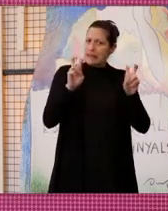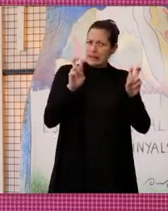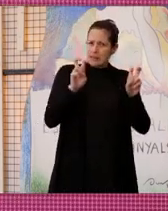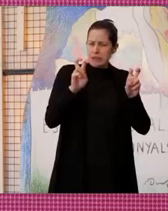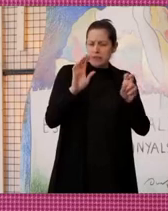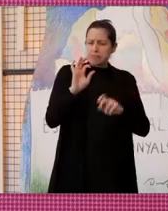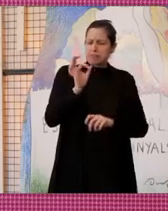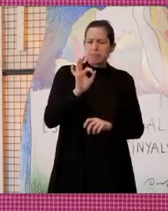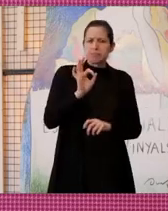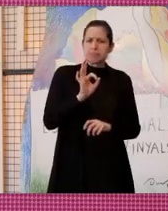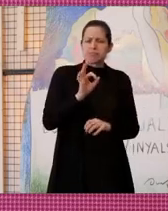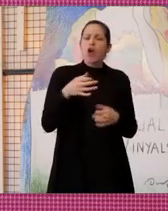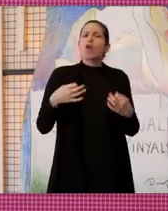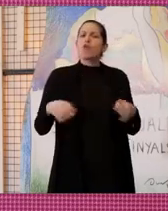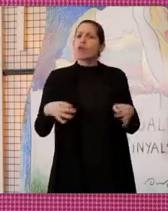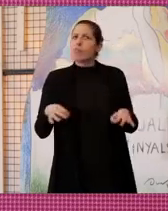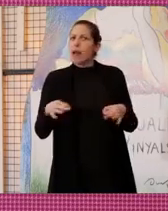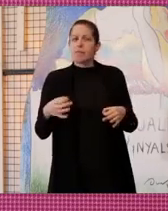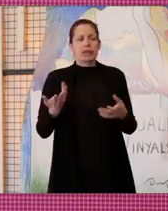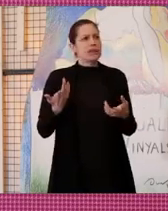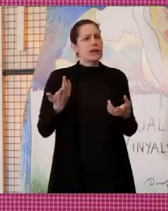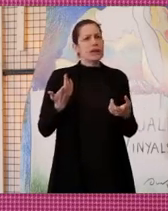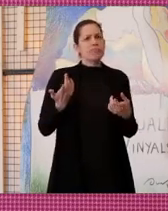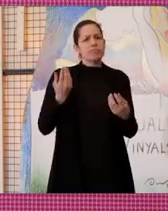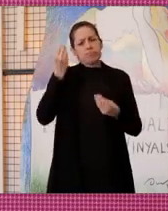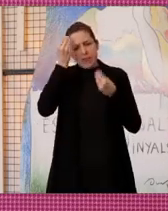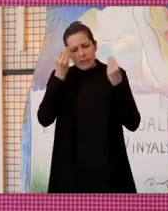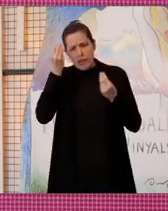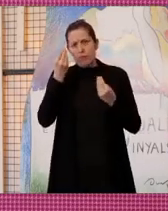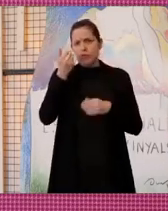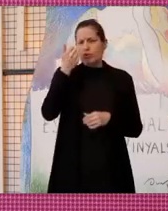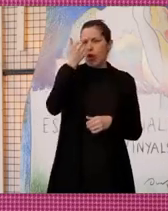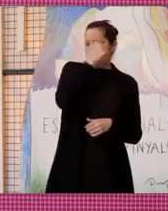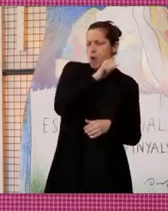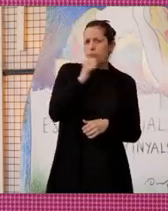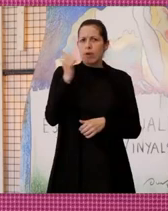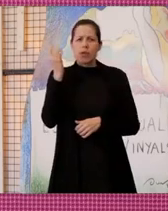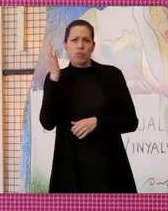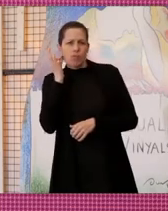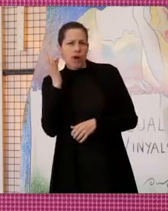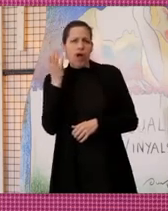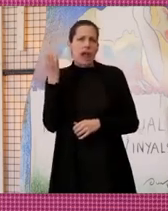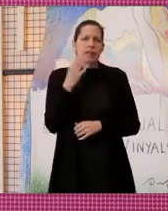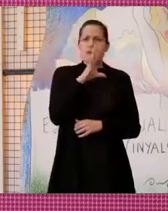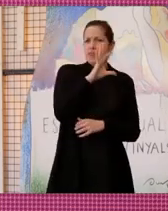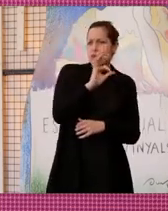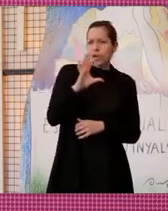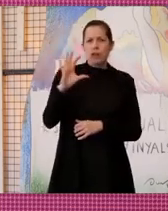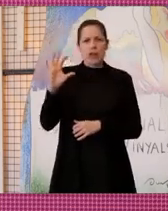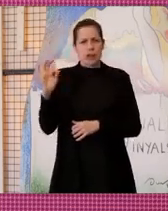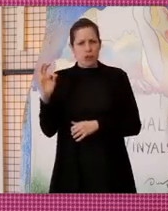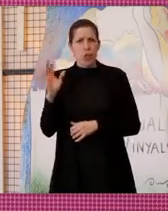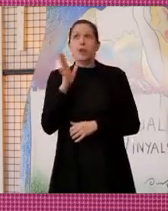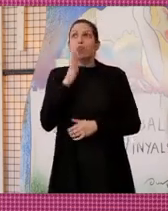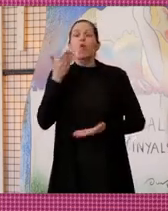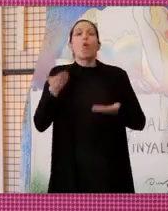normalmente el argumento de que tiene que haber tantas mujeres como hombres hay un argumento de Justicia pero a las